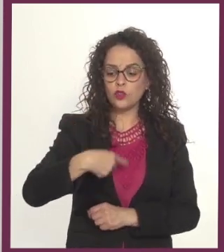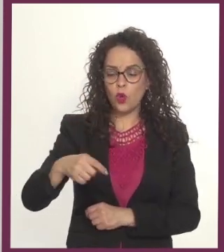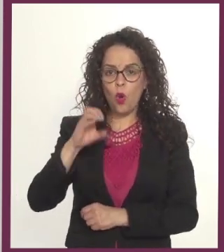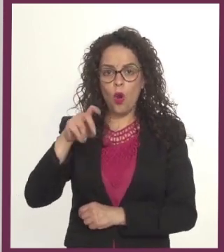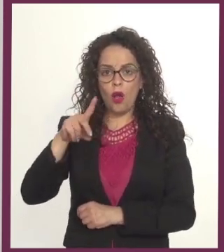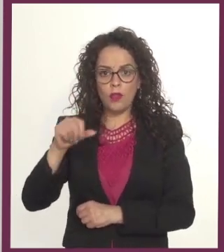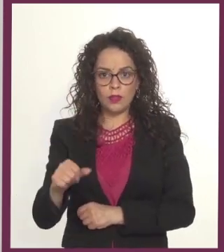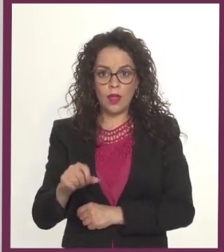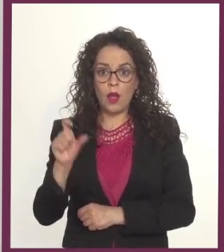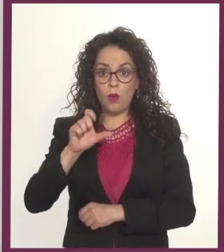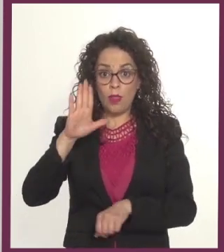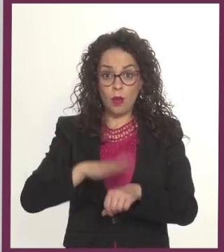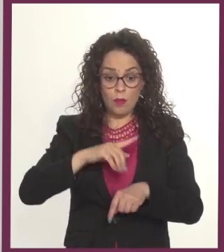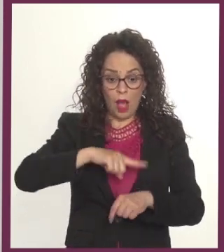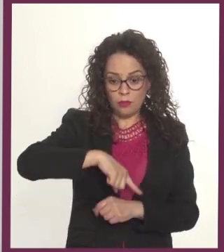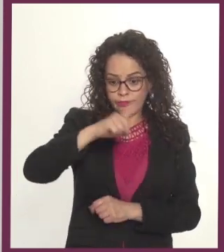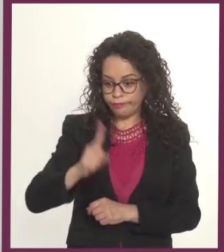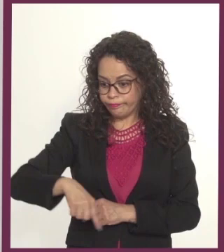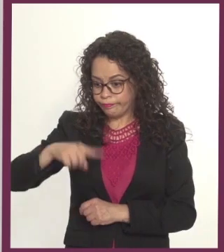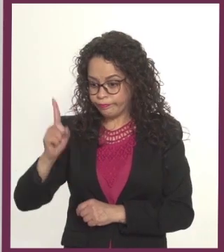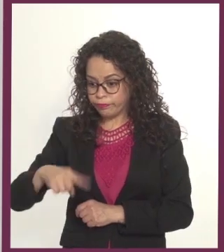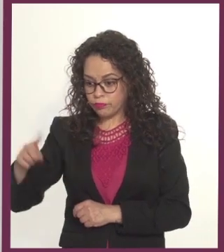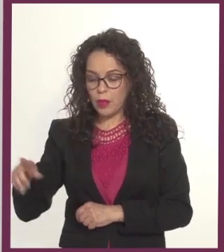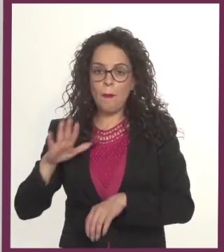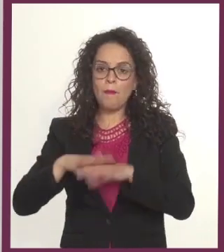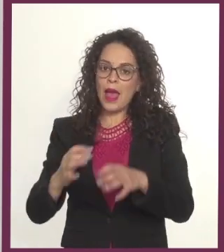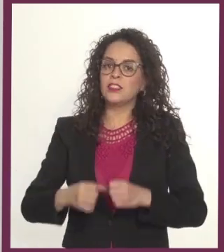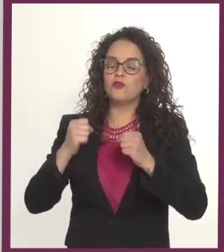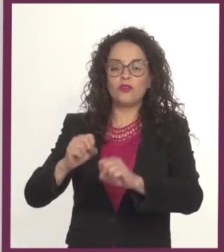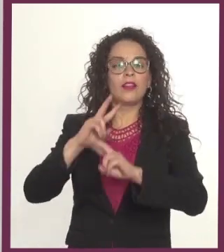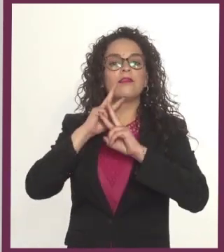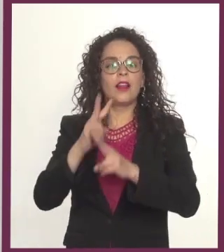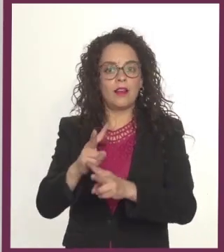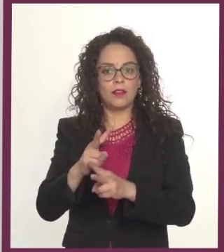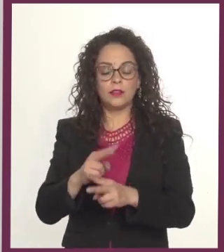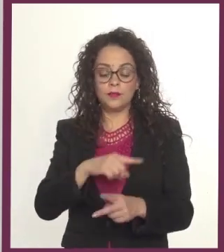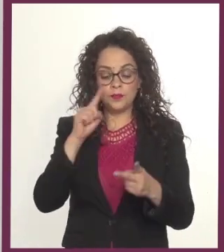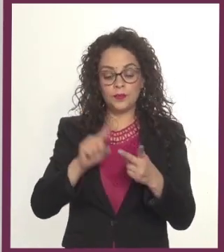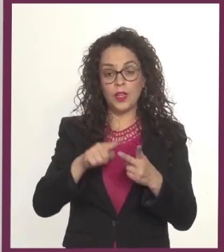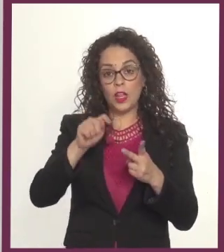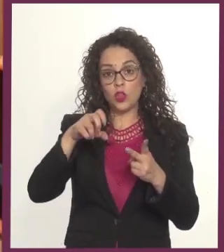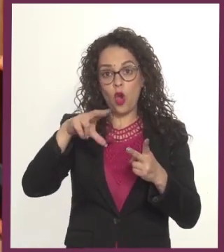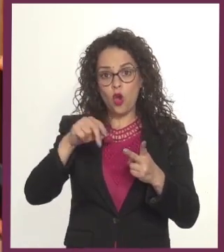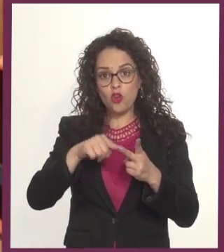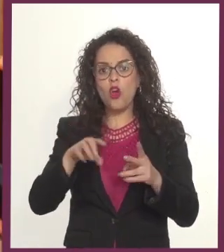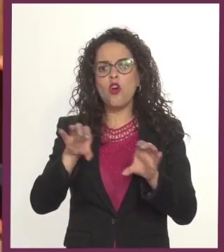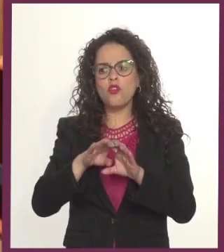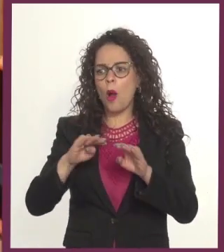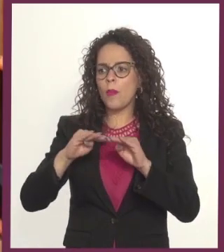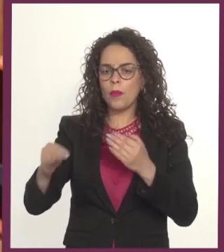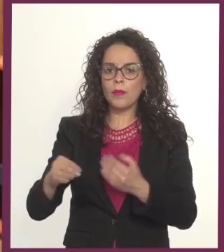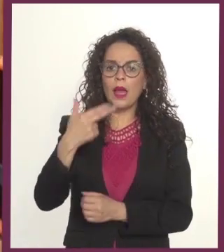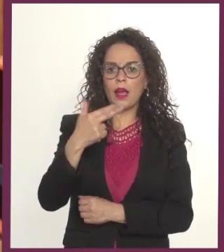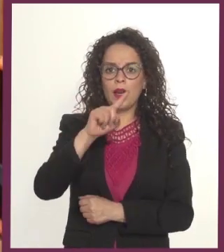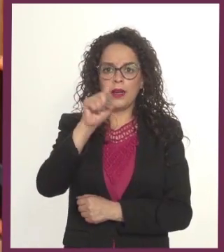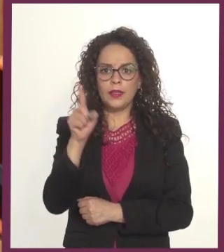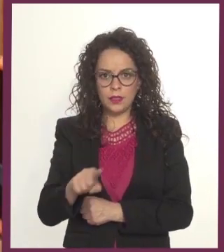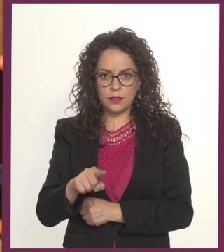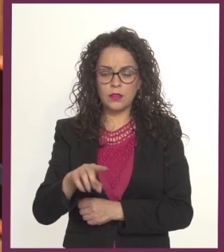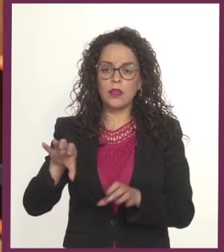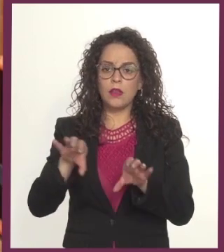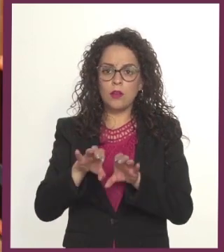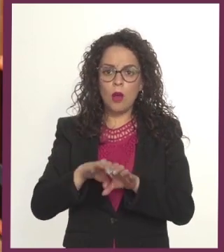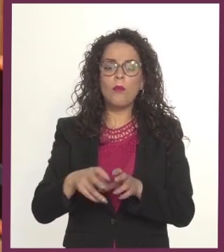de la amplitud de las ondas que se producen. Mientras más amplias son las vibraciones, más fuerte es la voz. El tono de la voz se mide